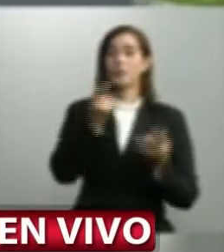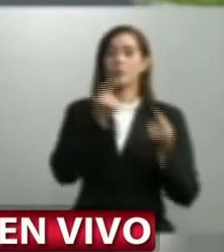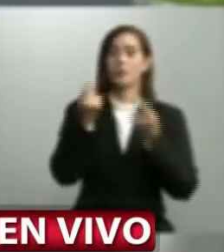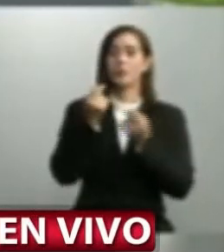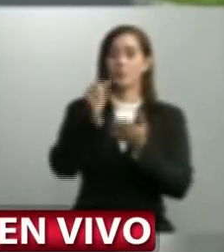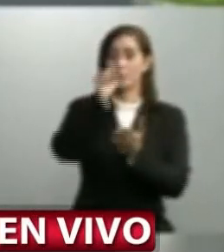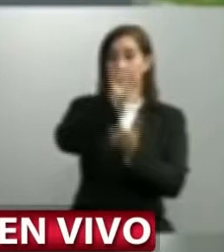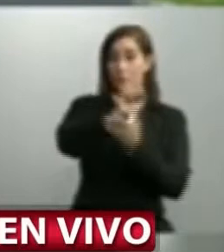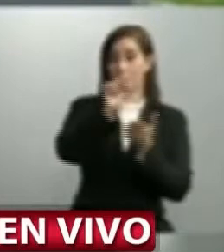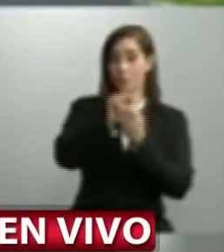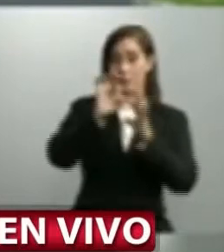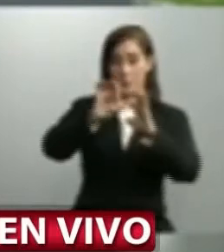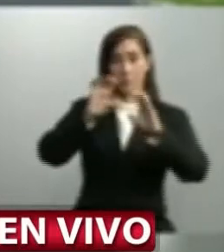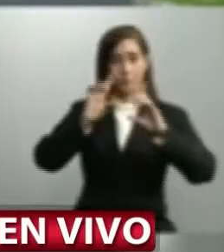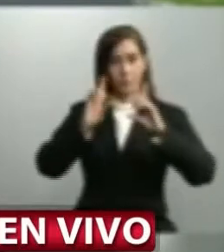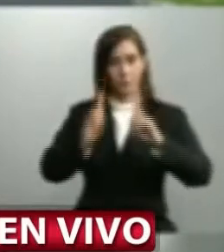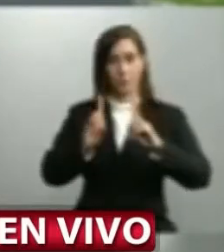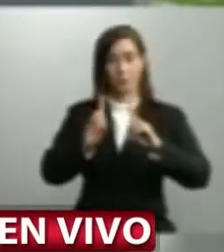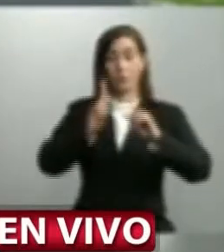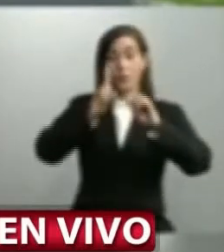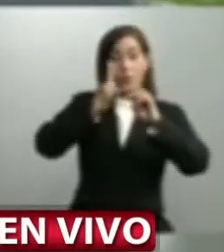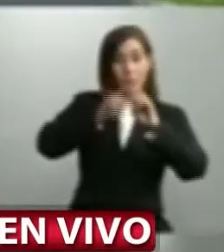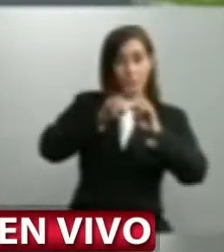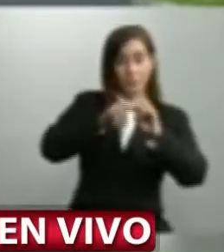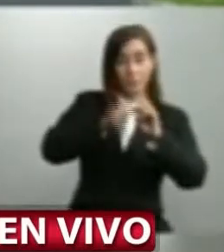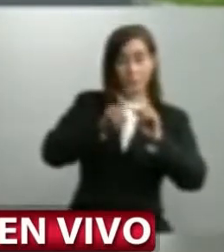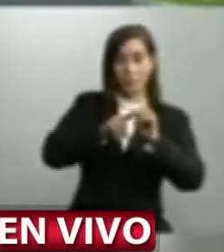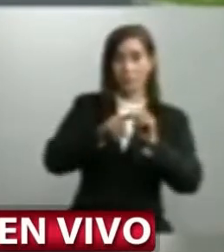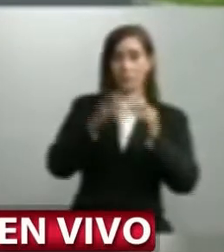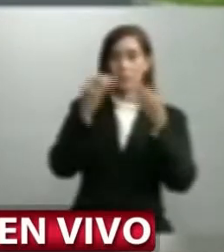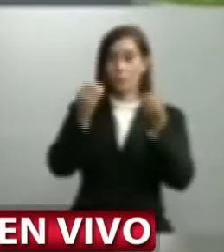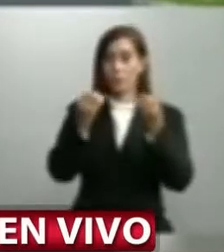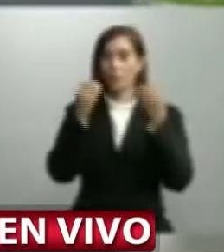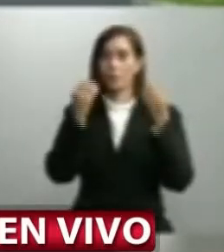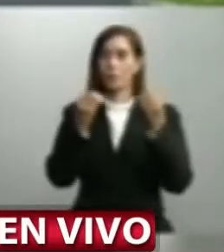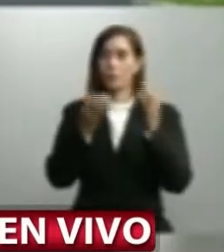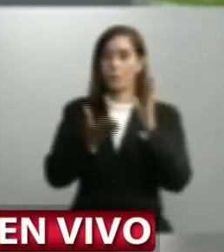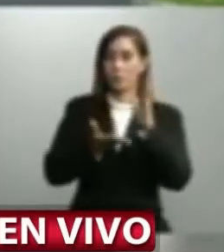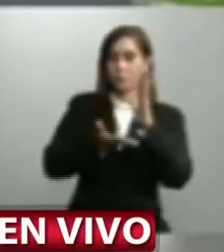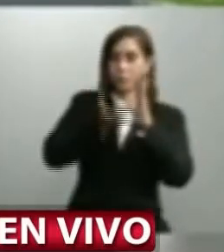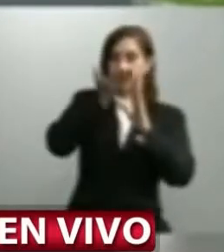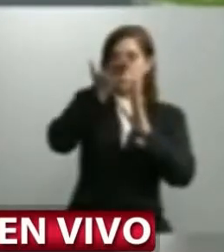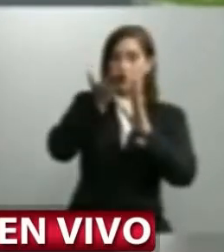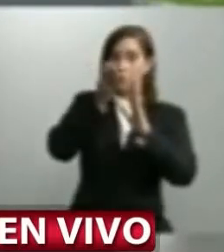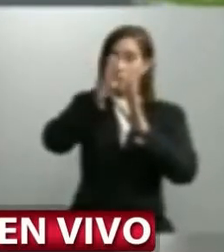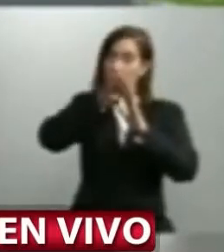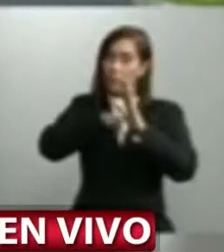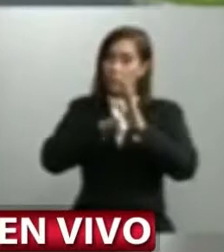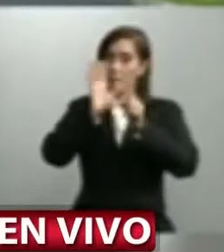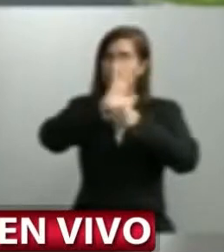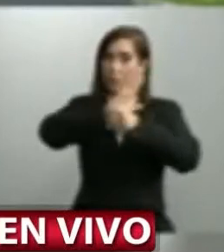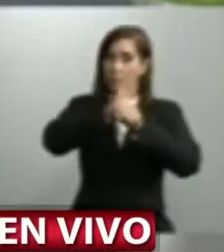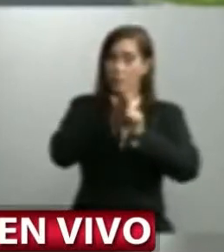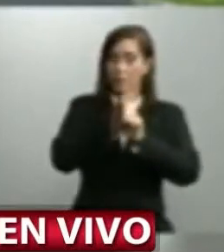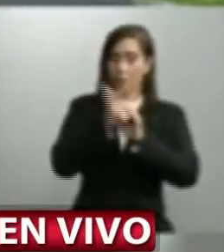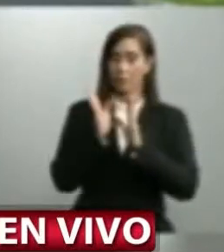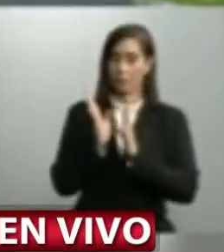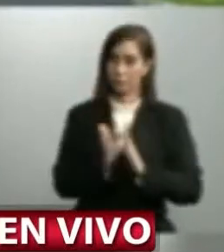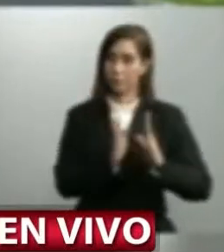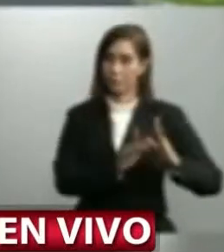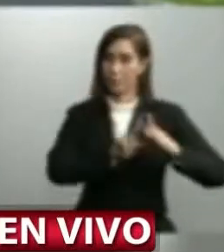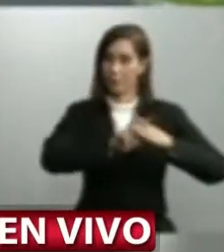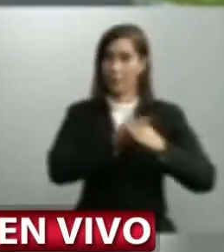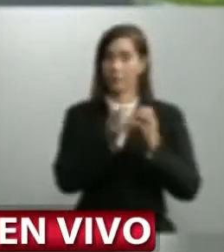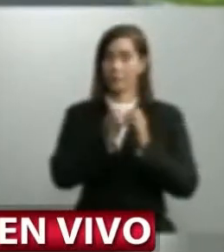educativo, dependiendo de cómo vaya evolucionando este proceso ya planificado y en curso